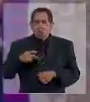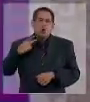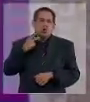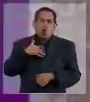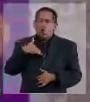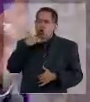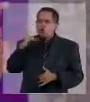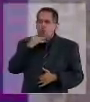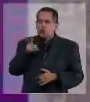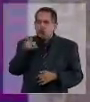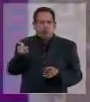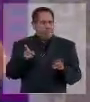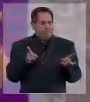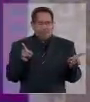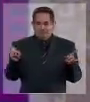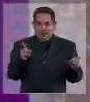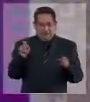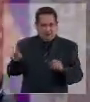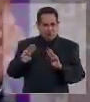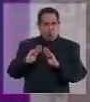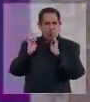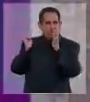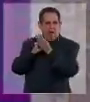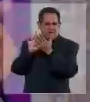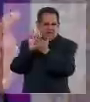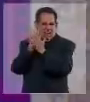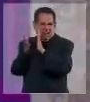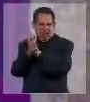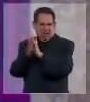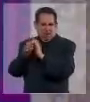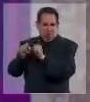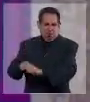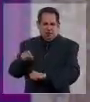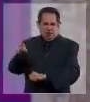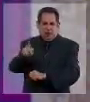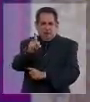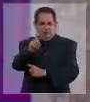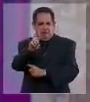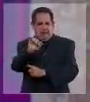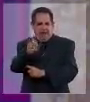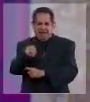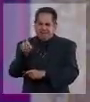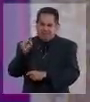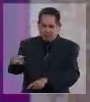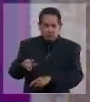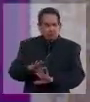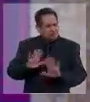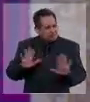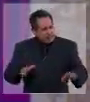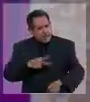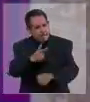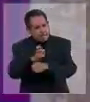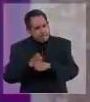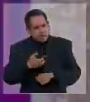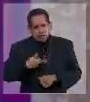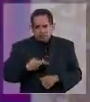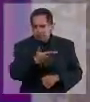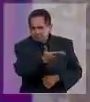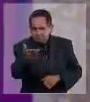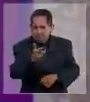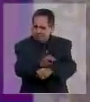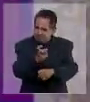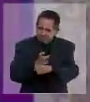todo los de la mafia del poder, los de el PRIAN. Les invito a participar en